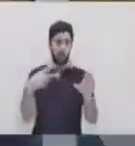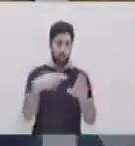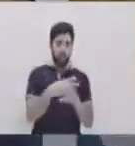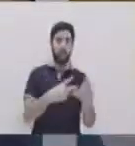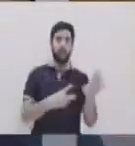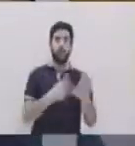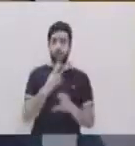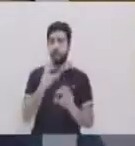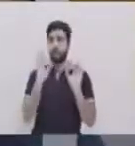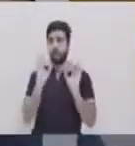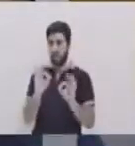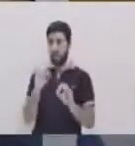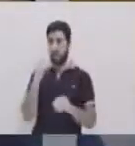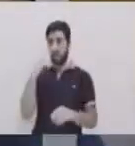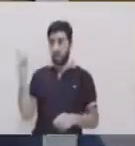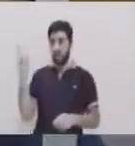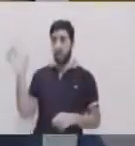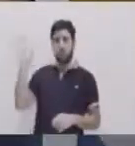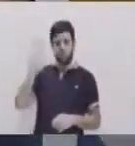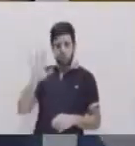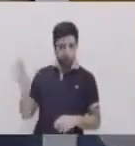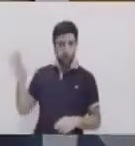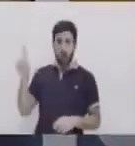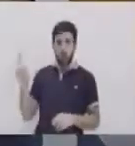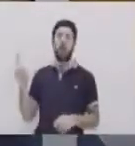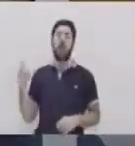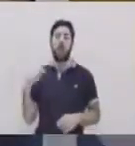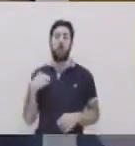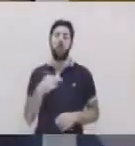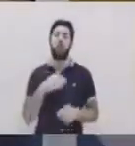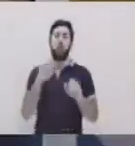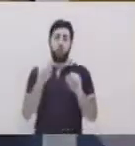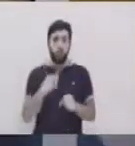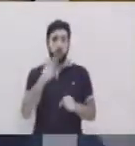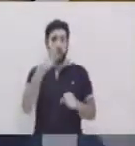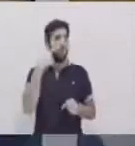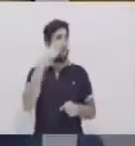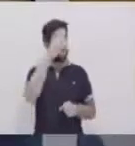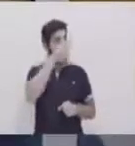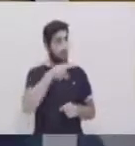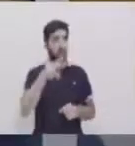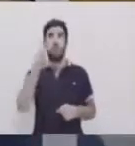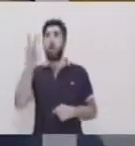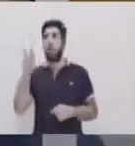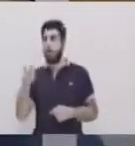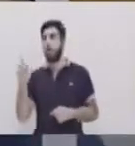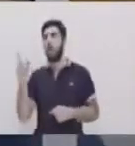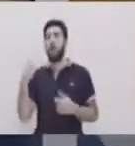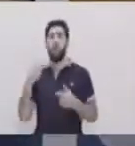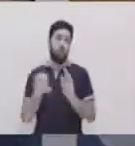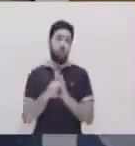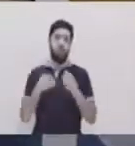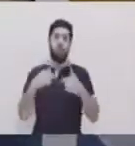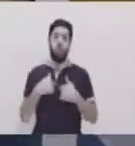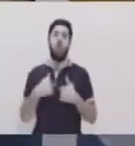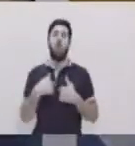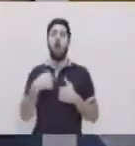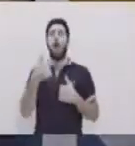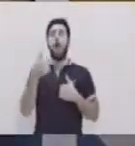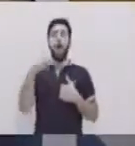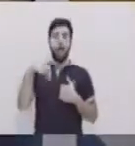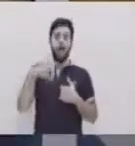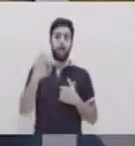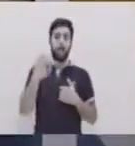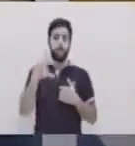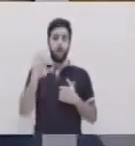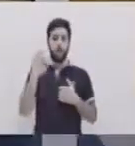gráficas. Y todas estas gráficas nos sirven, las podemos ver en nuestro entorno. Por ejemplo, Napoleón las observó. Él